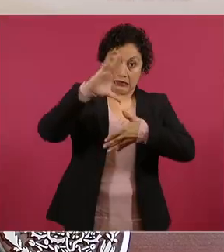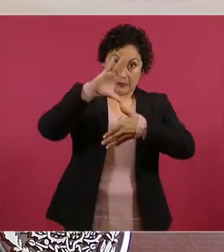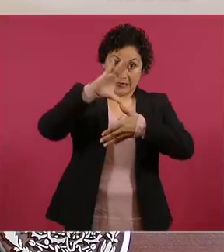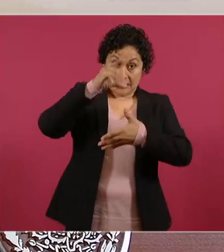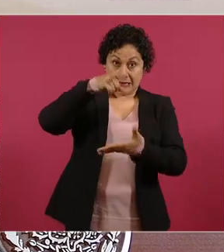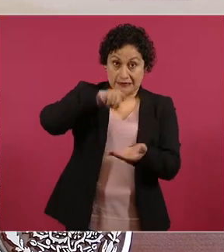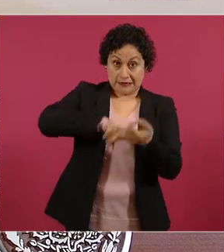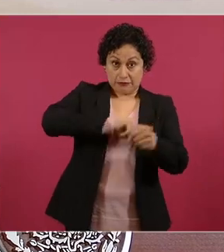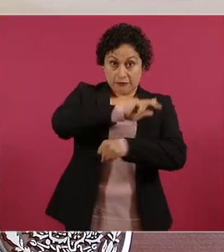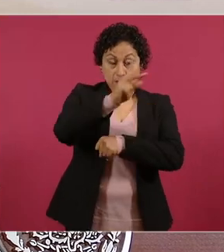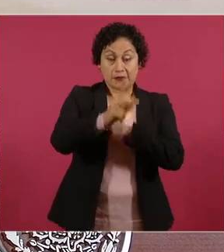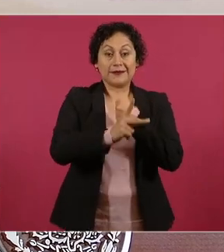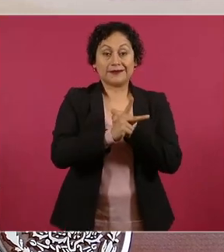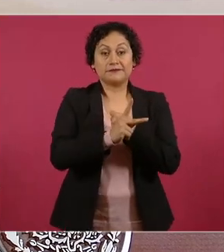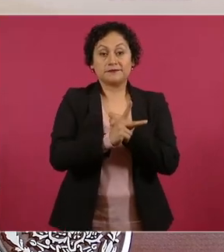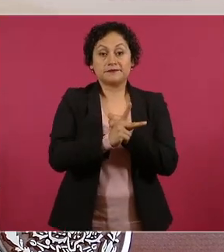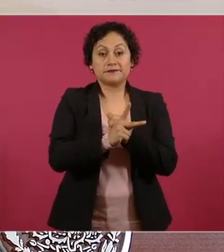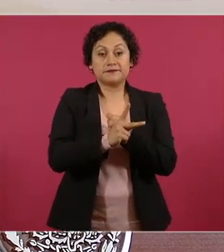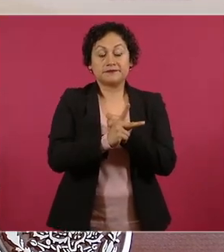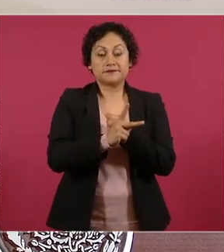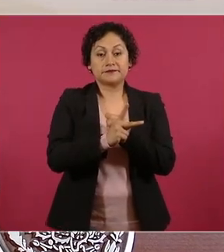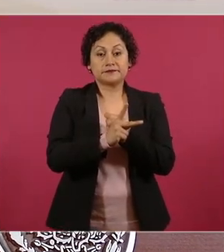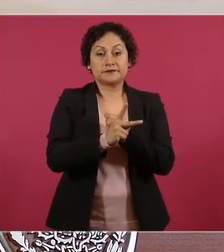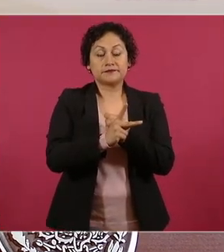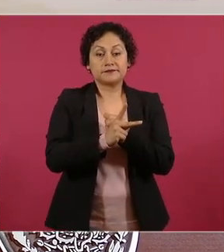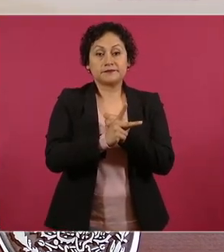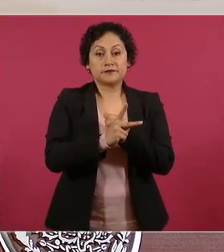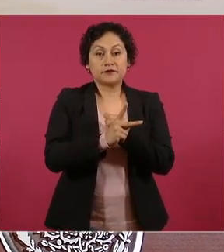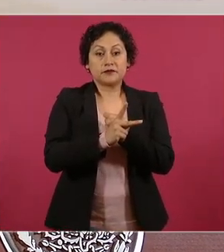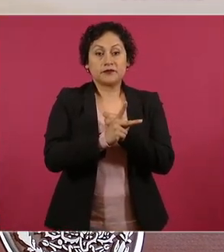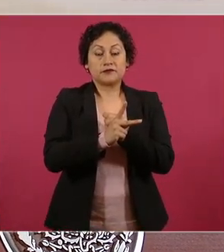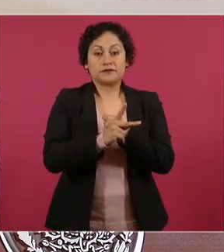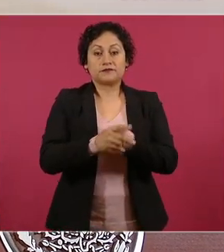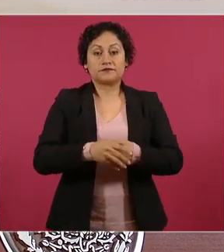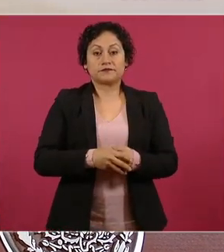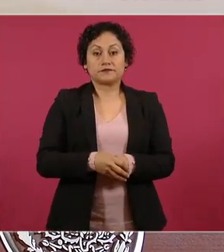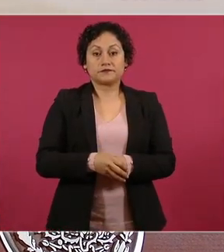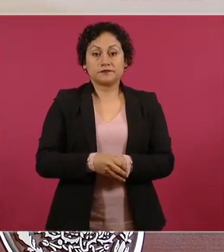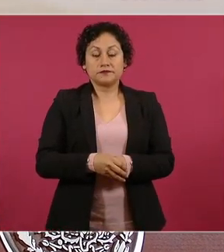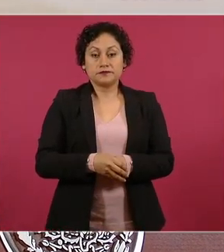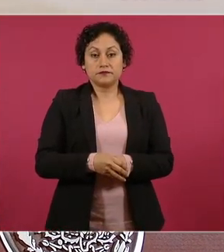no tengan como única